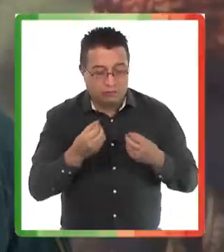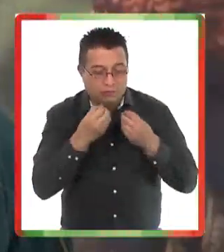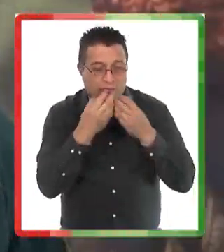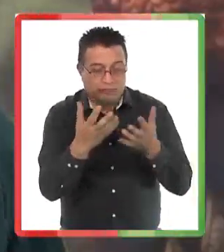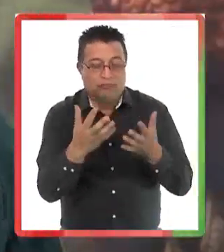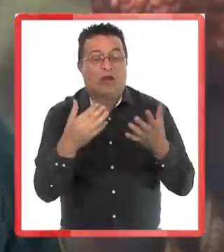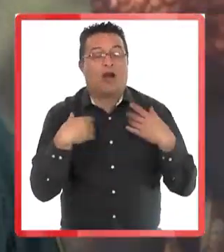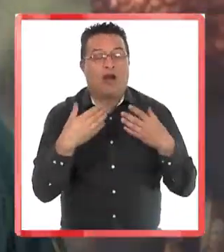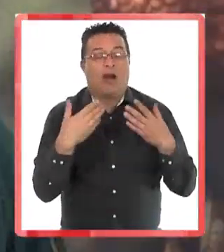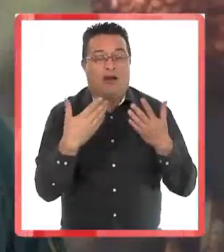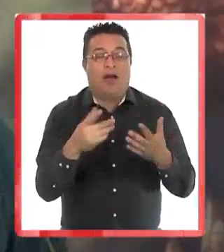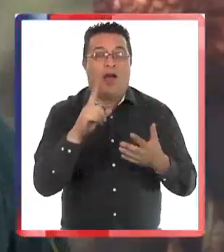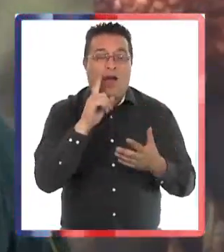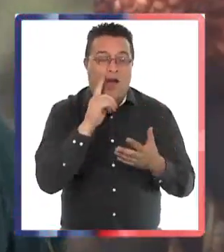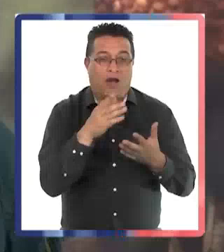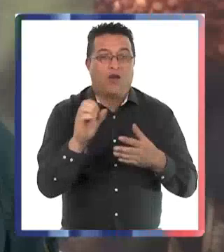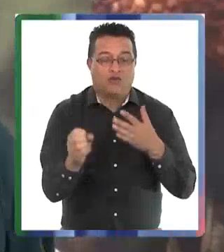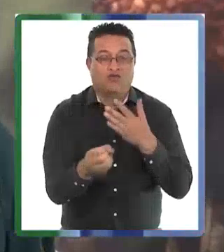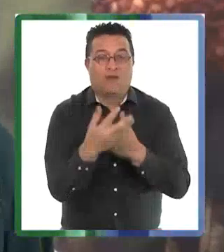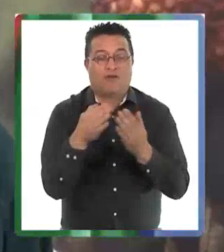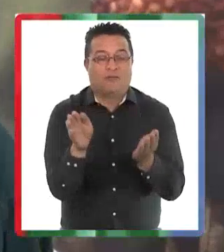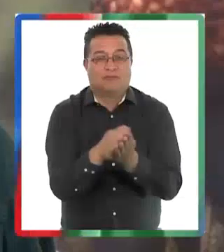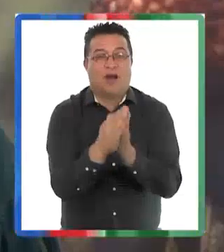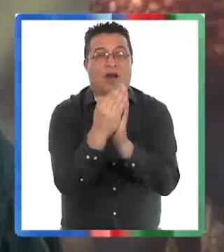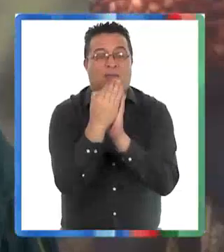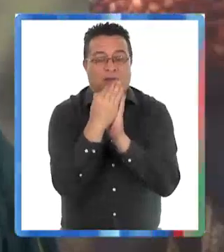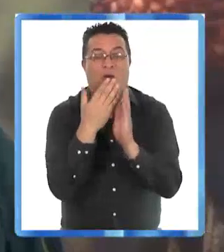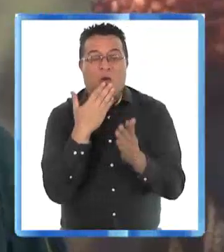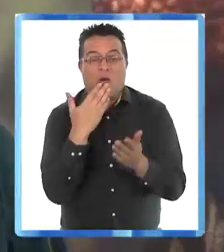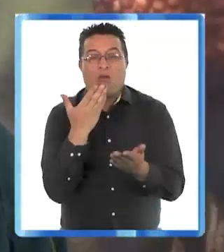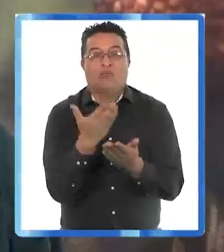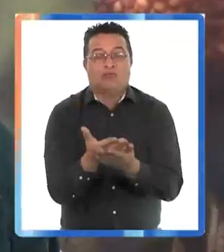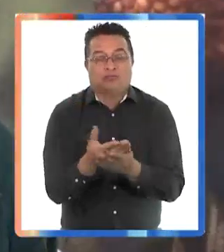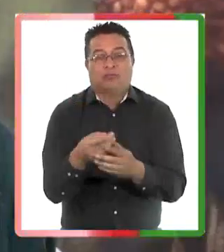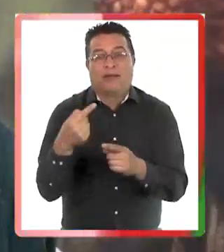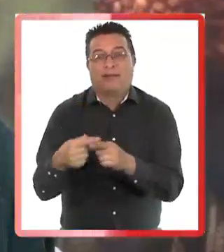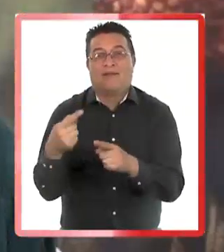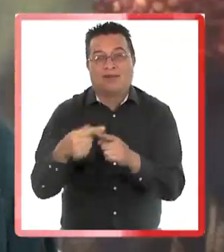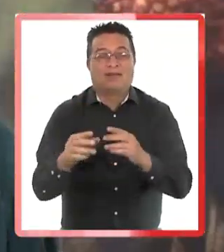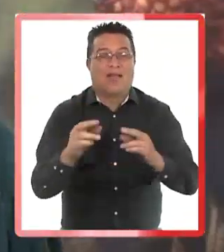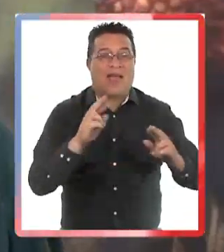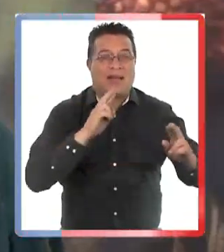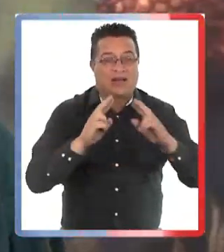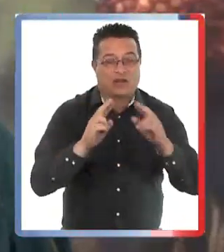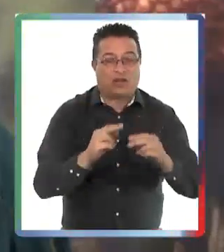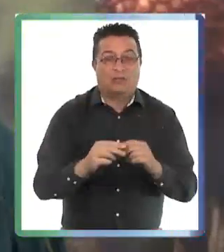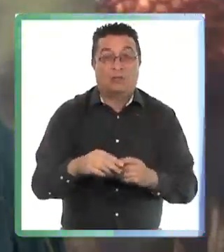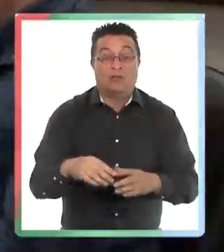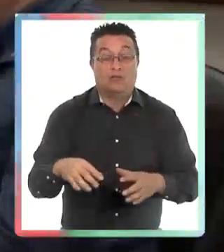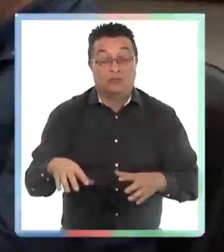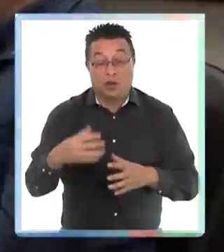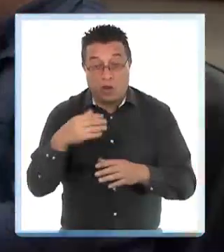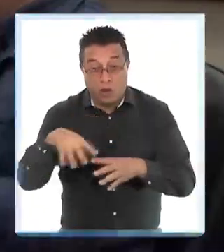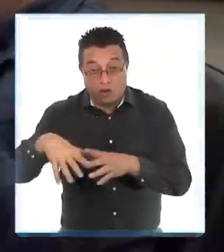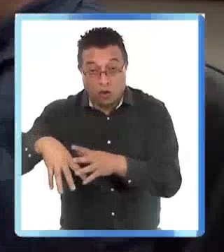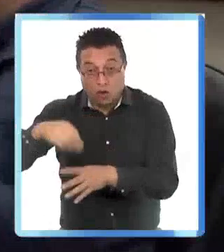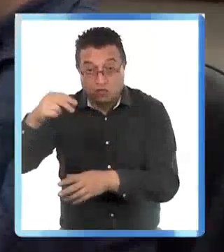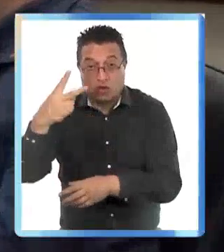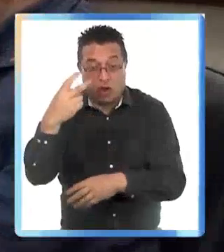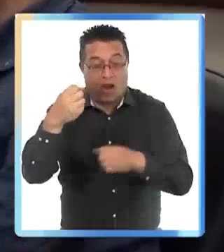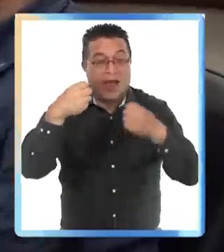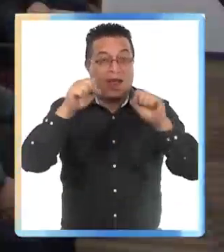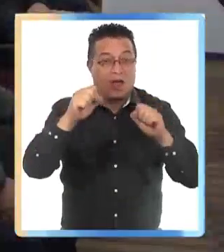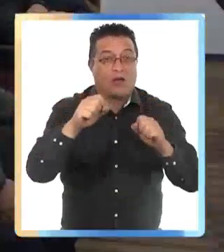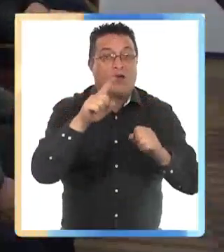puedan manifestarse y votar por estos nuevos sándwiches que van a proponer los diferentes restaurantes. El concurso